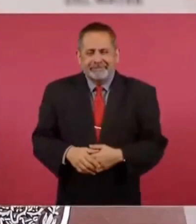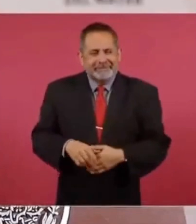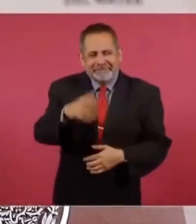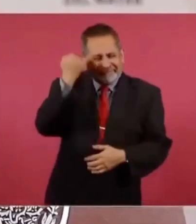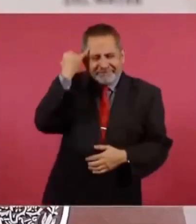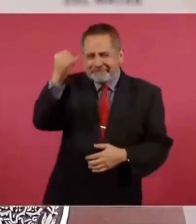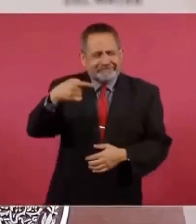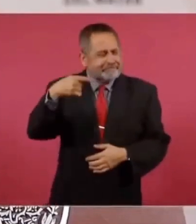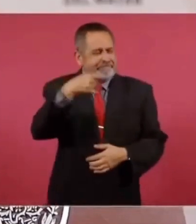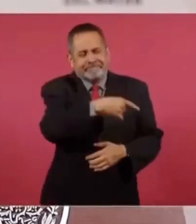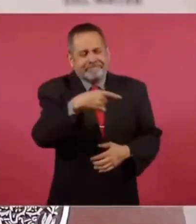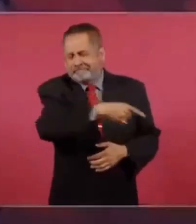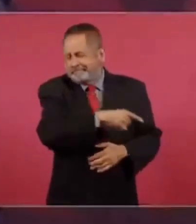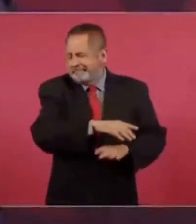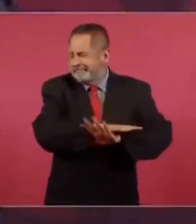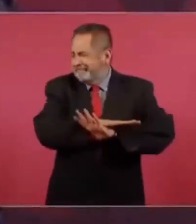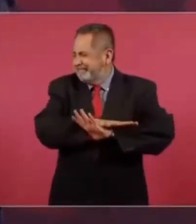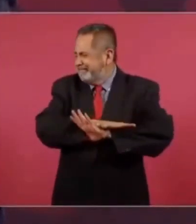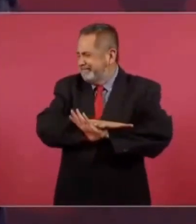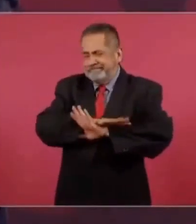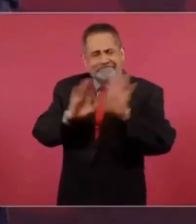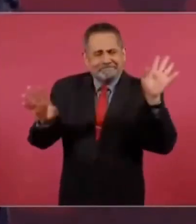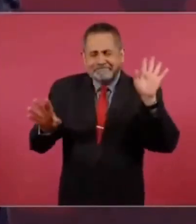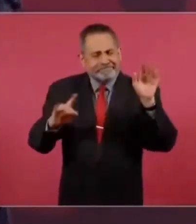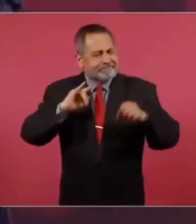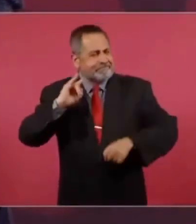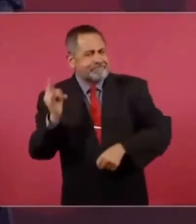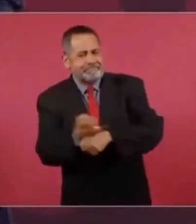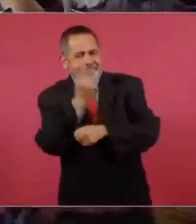inmoralidad que significa